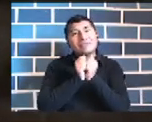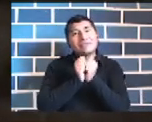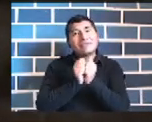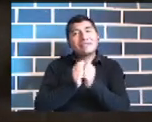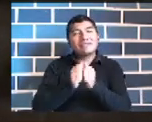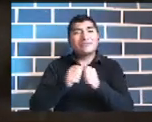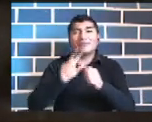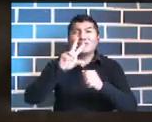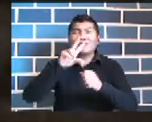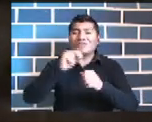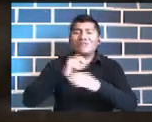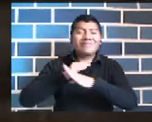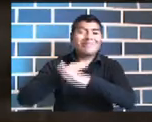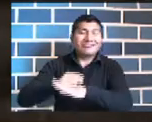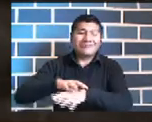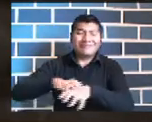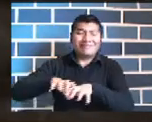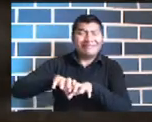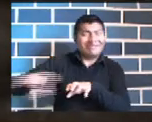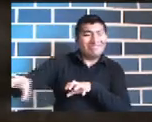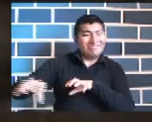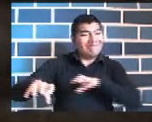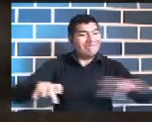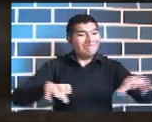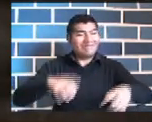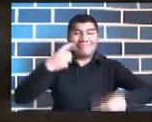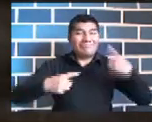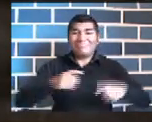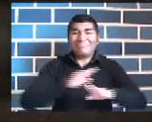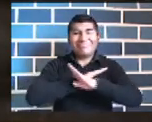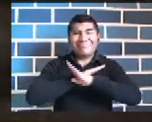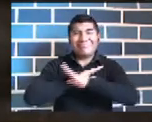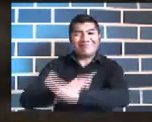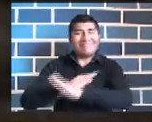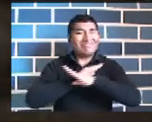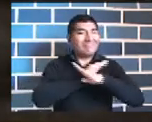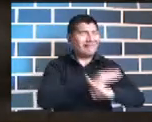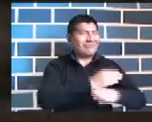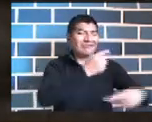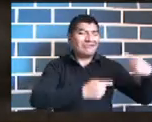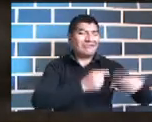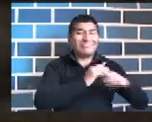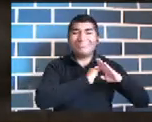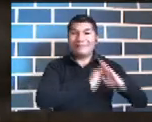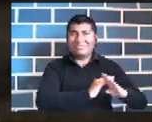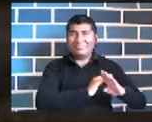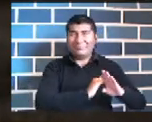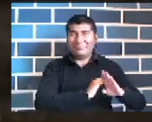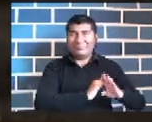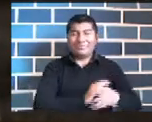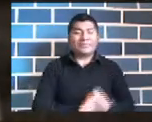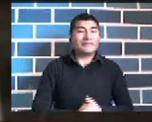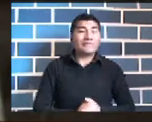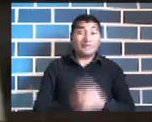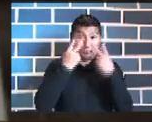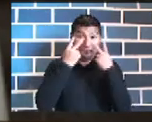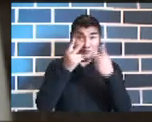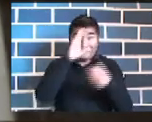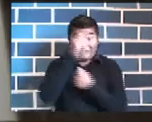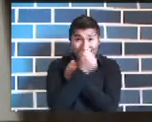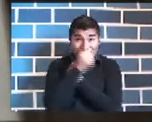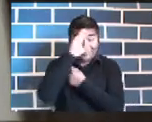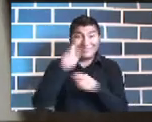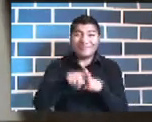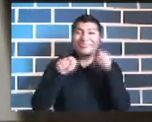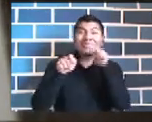la división, sobre la pelea, sobre la confrontación. Miren, queridos